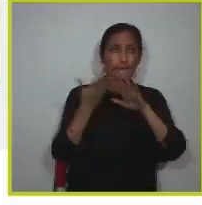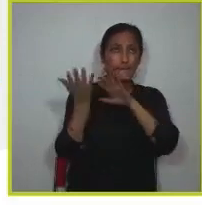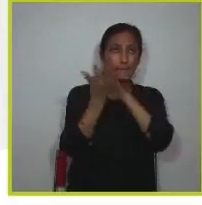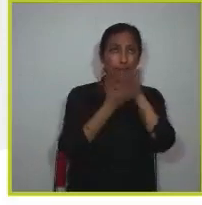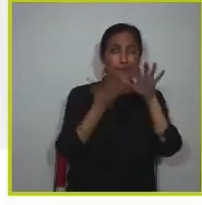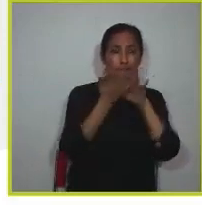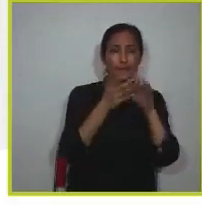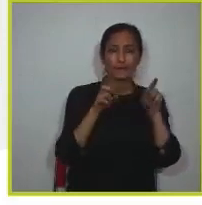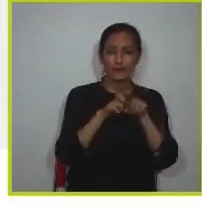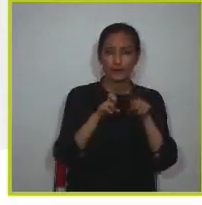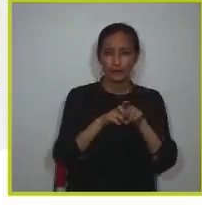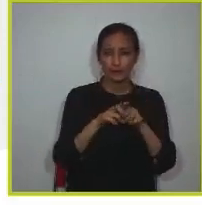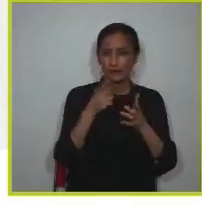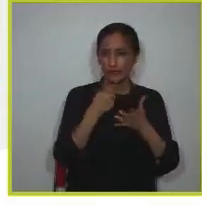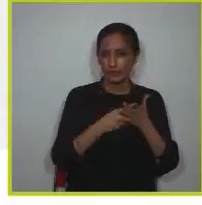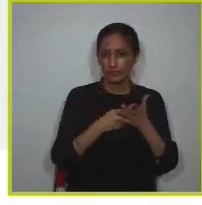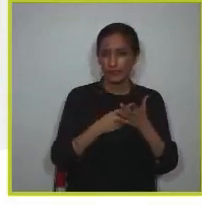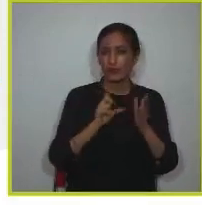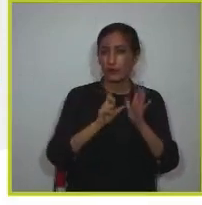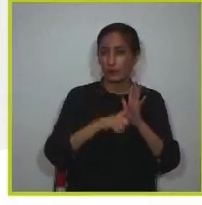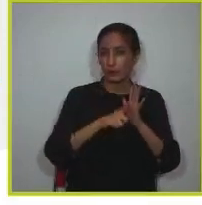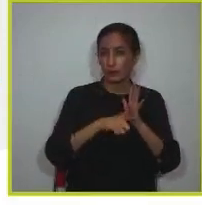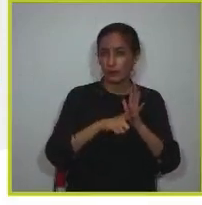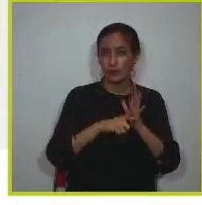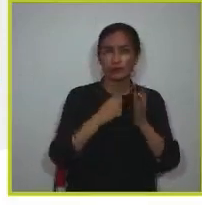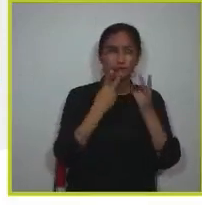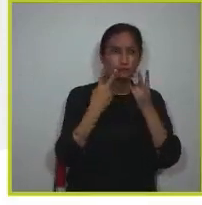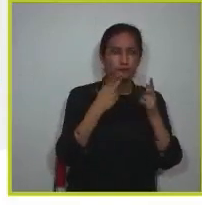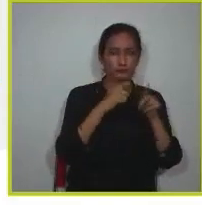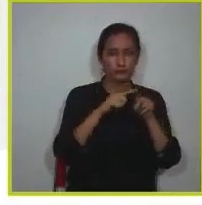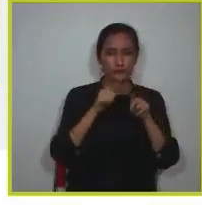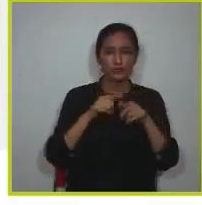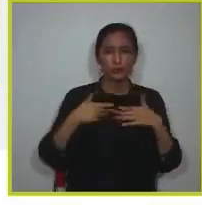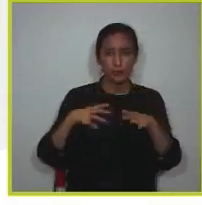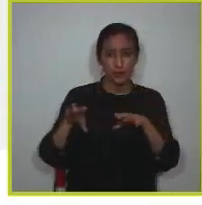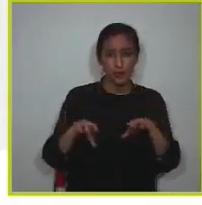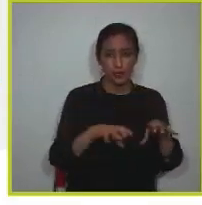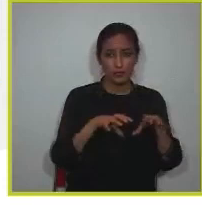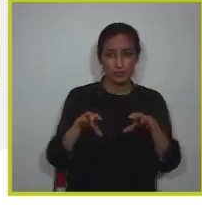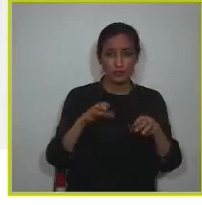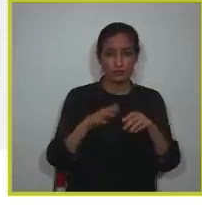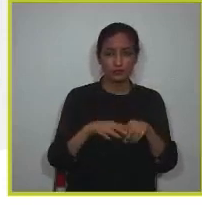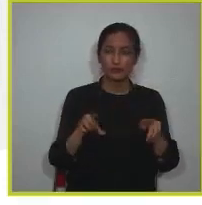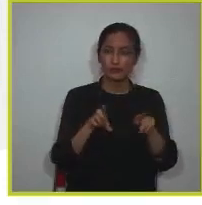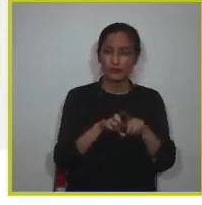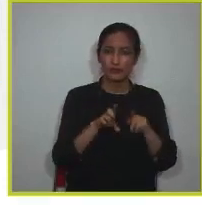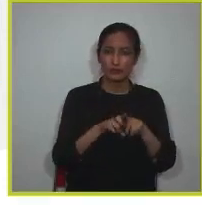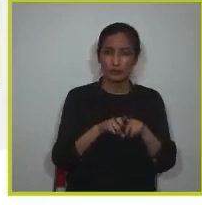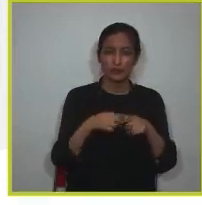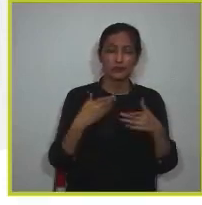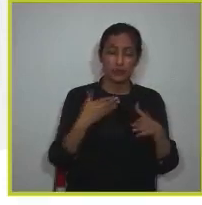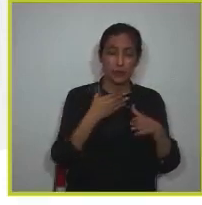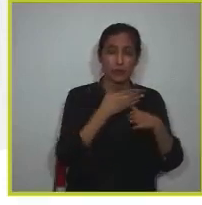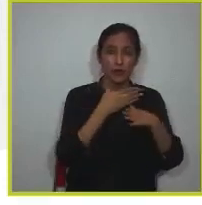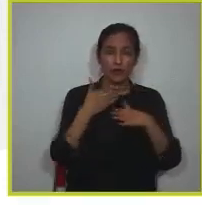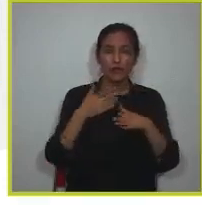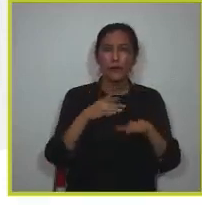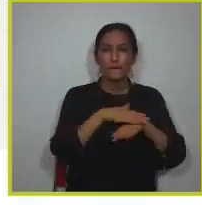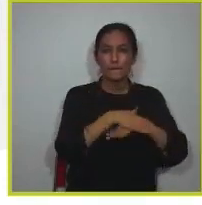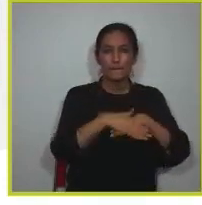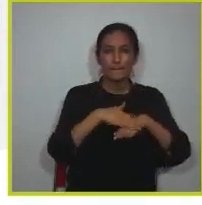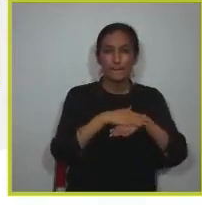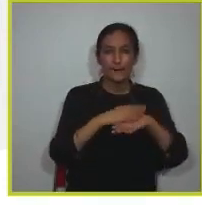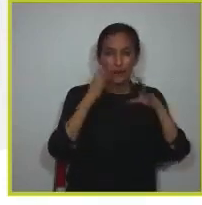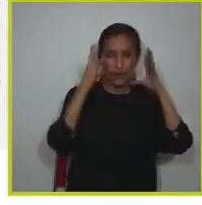pero que a partir luego de este diagnóstico pudiera elaborar también de manera participativa un plan de